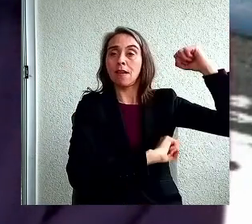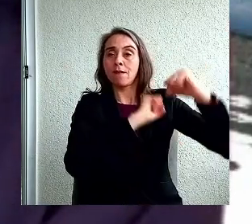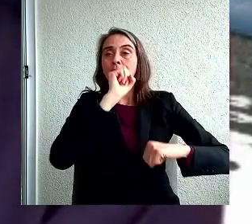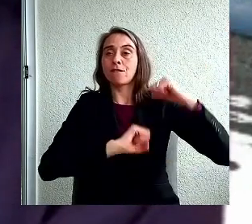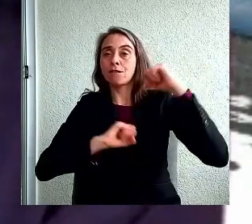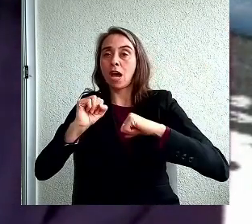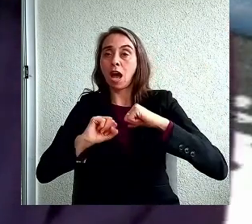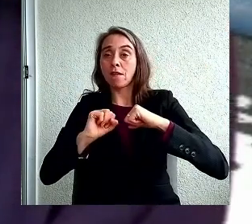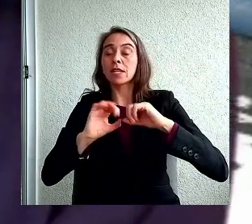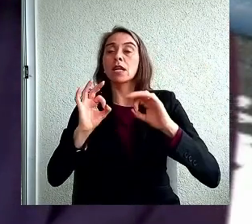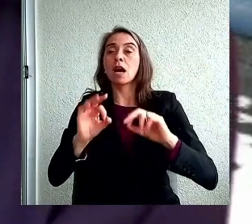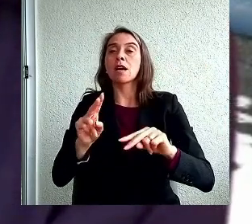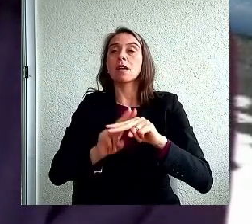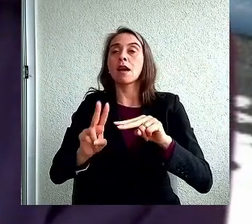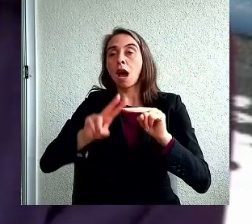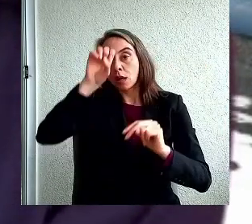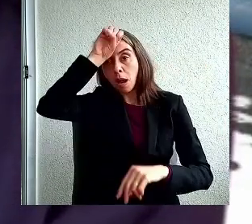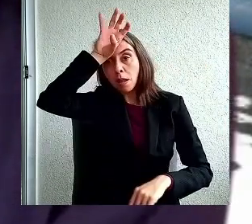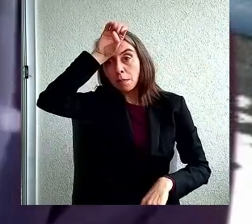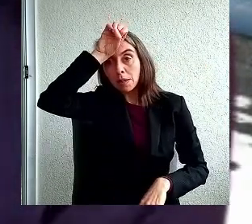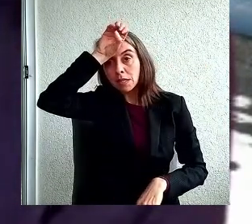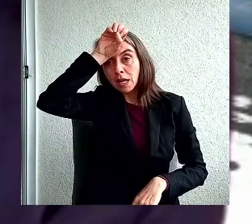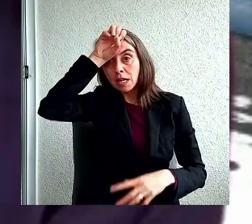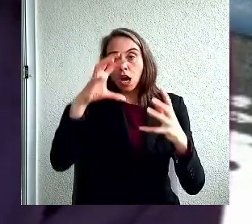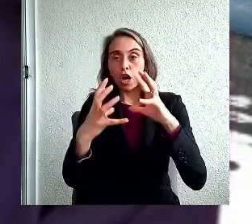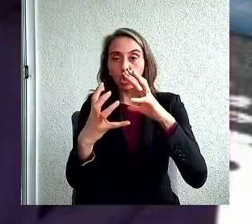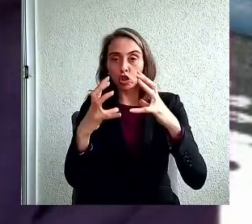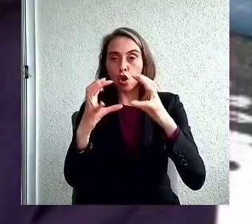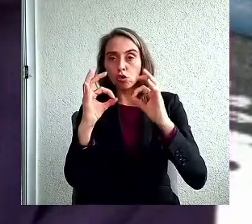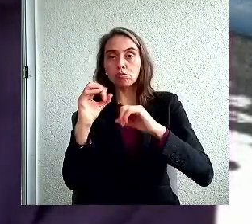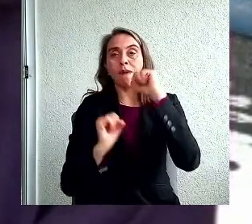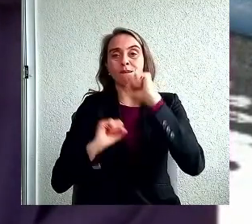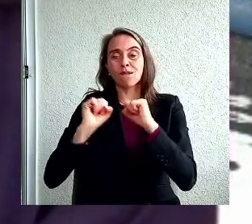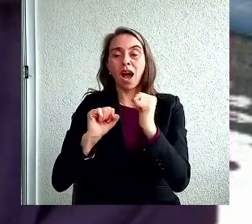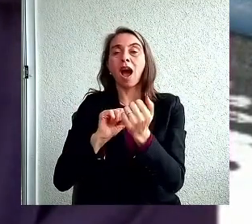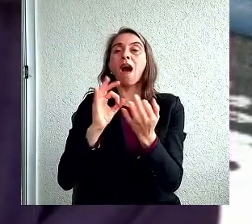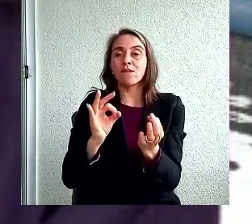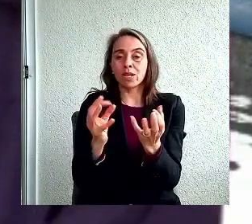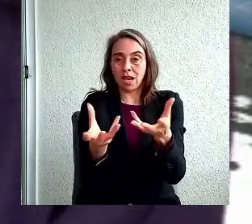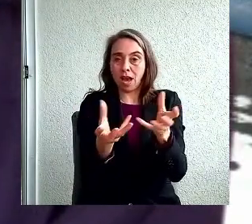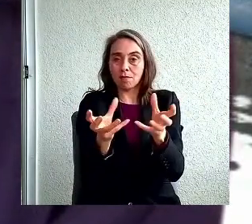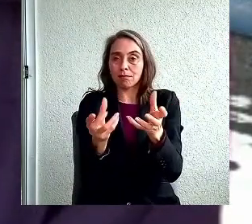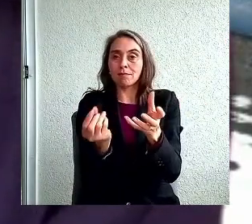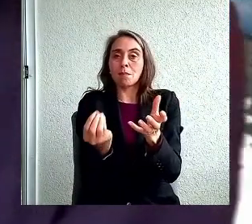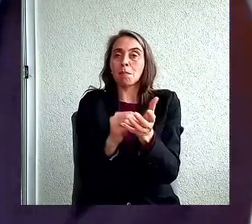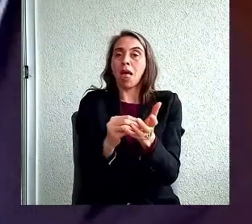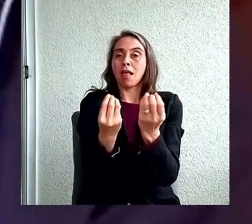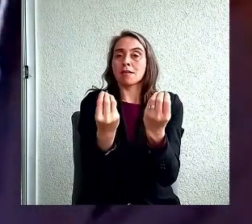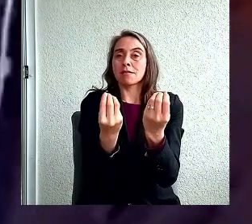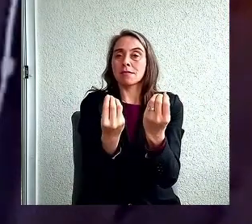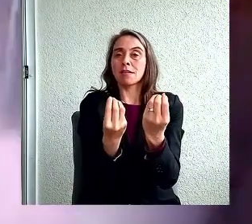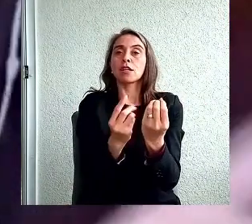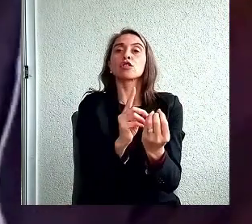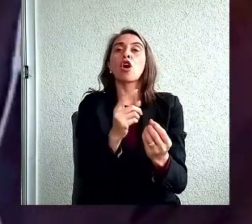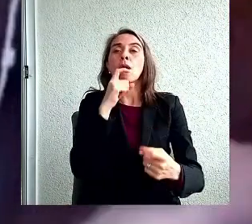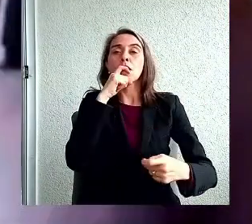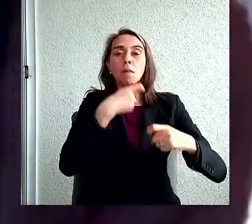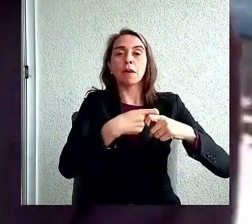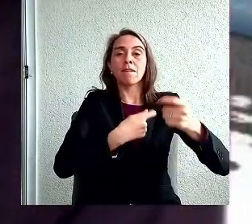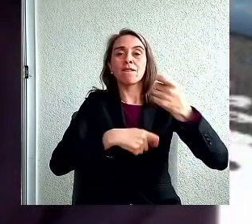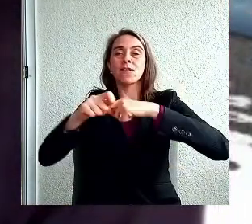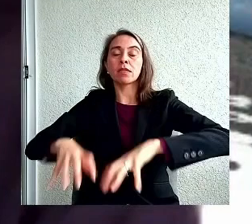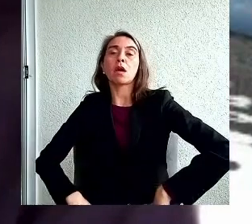producir productos más elaborados, de manera que, digamos, no tengamos que vender en cantidad